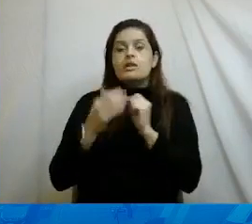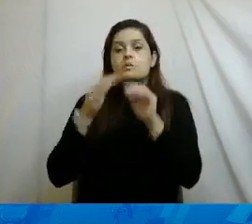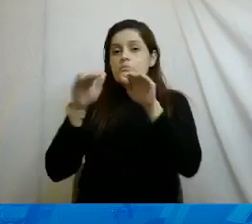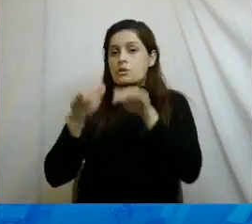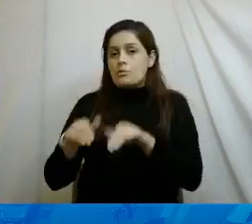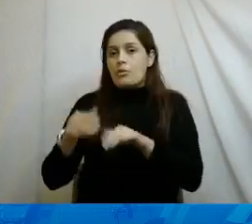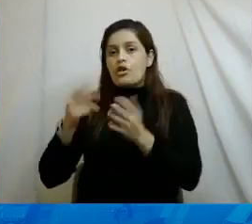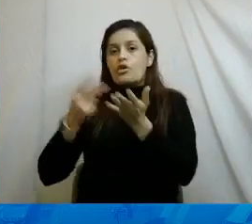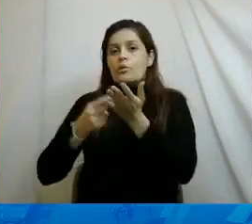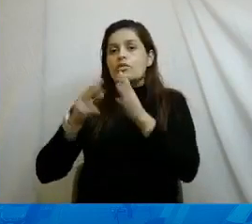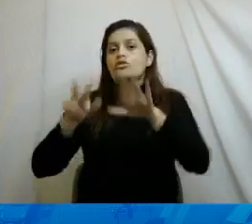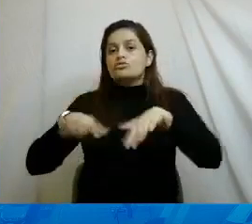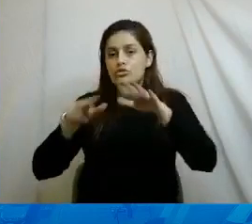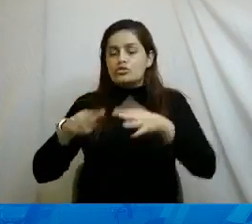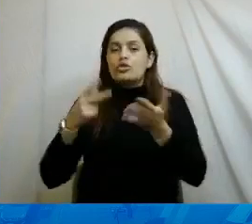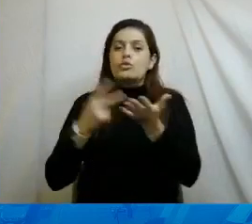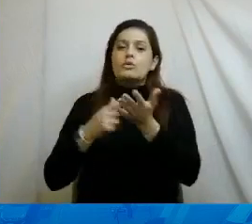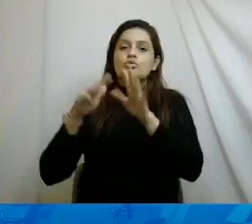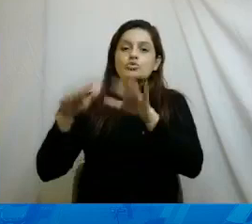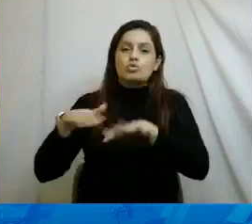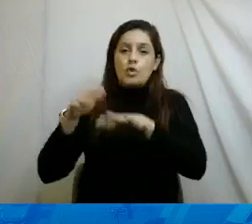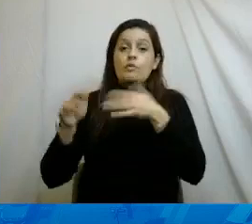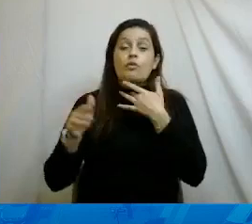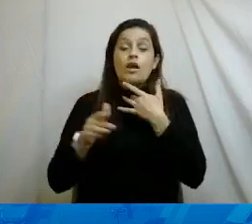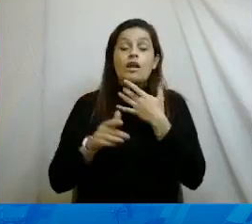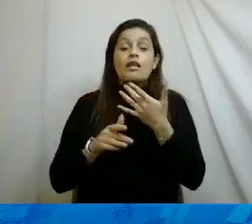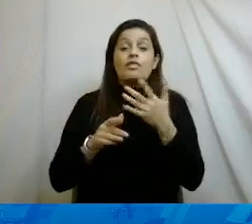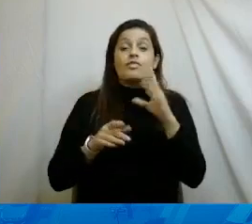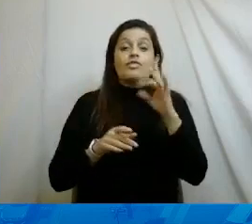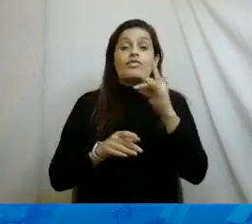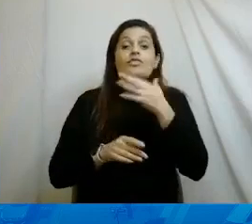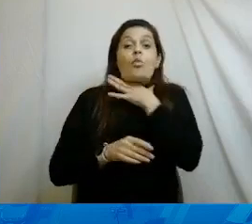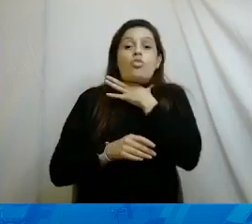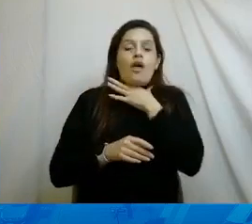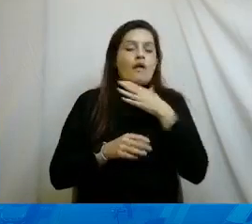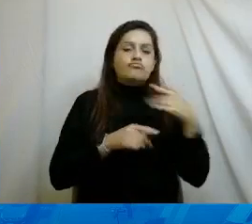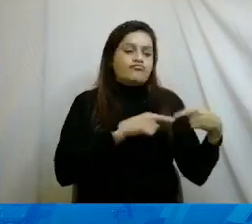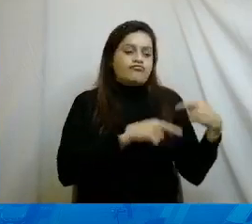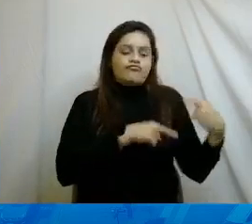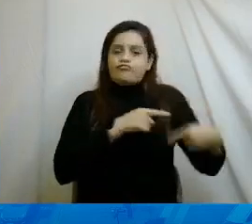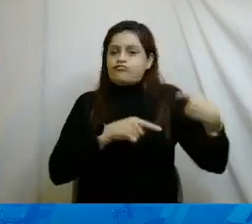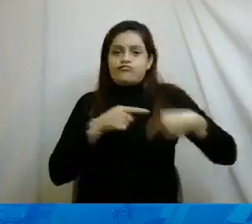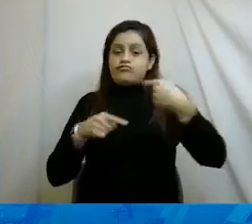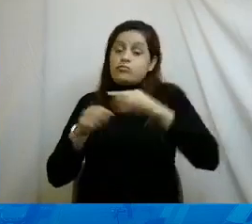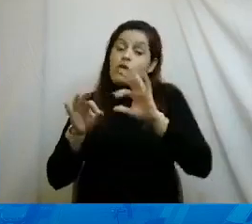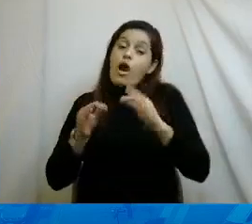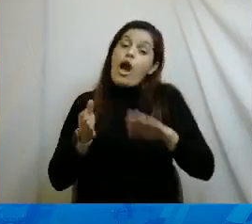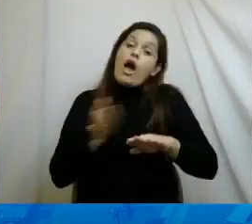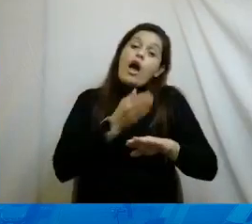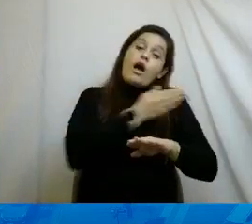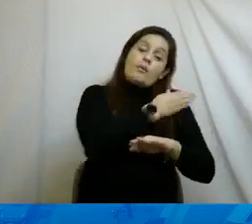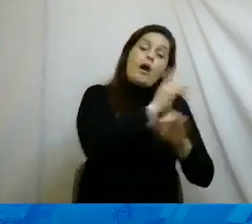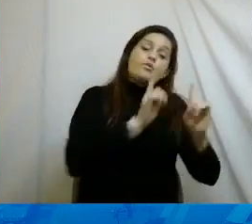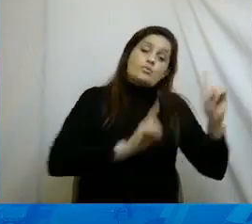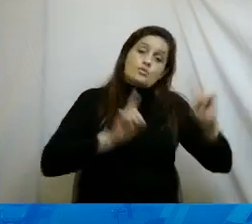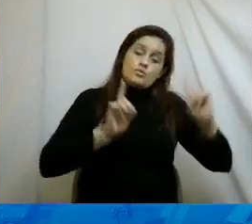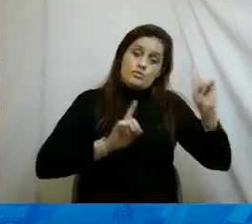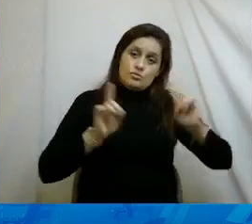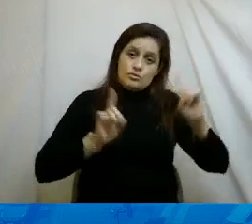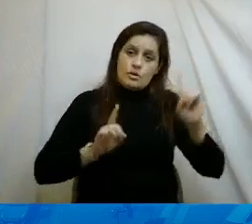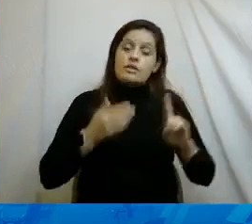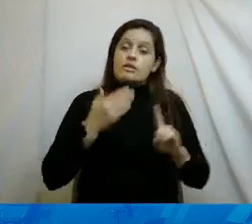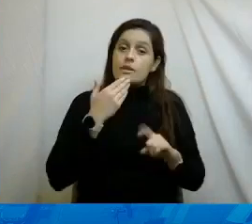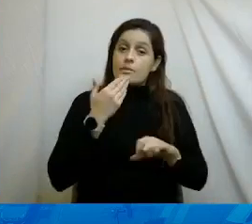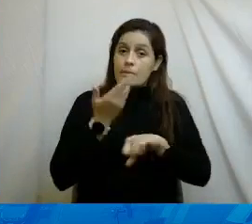del 2018, entendiendo que son deudas que son de esos años, inclusive más atrás. Entonces, también les